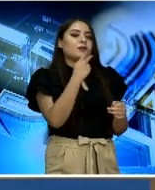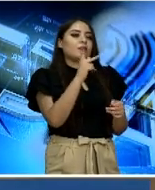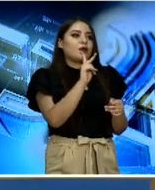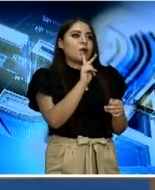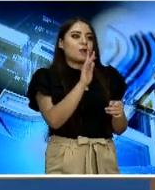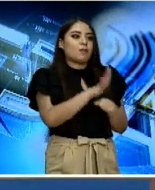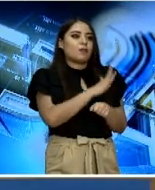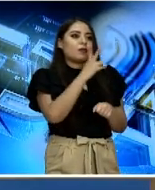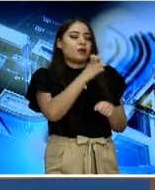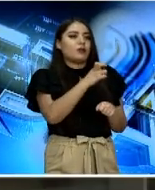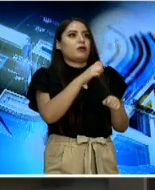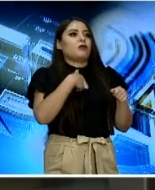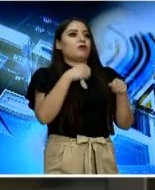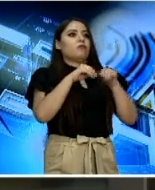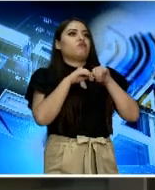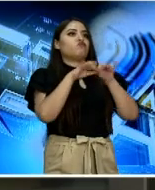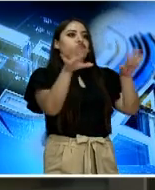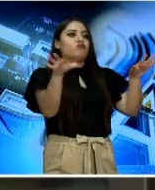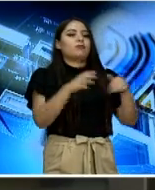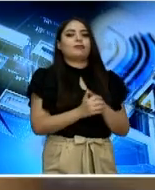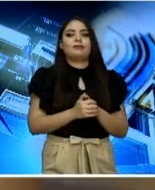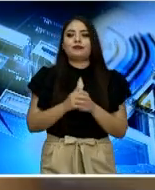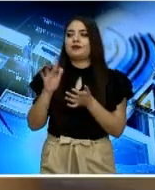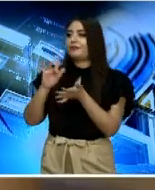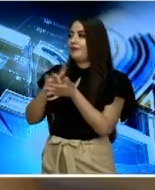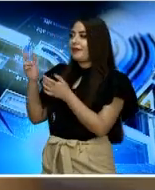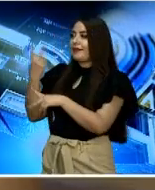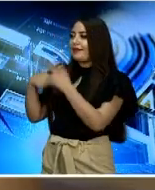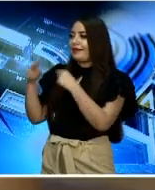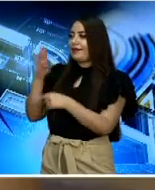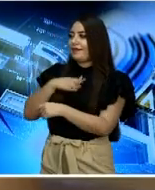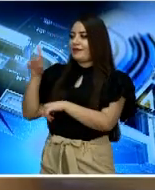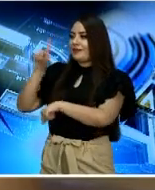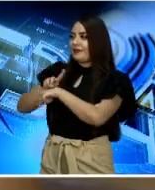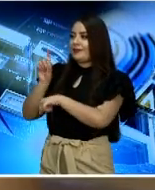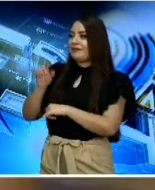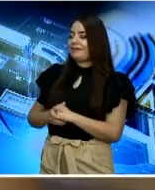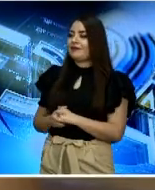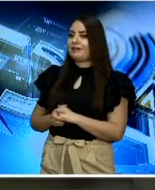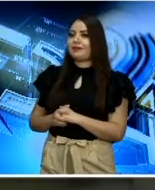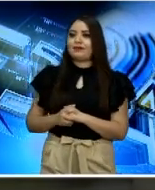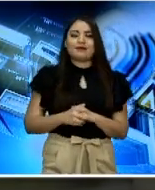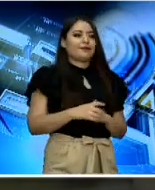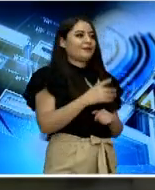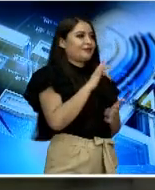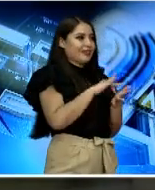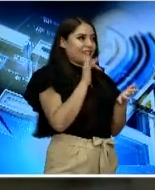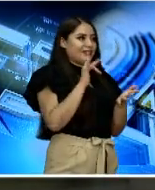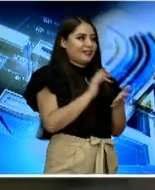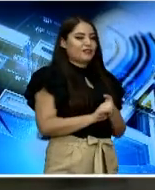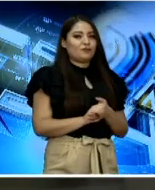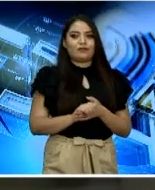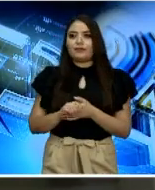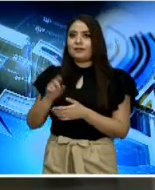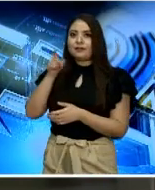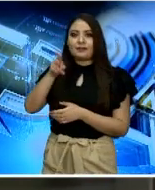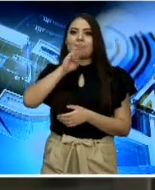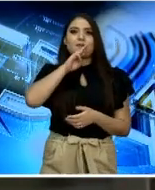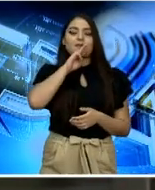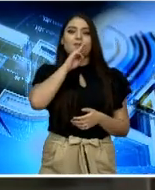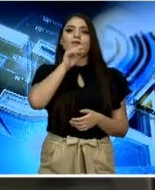pasar. Valeria, gracias por estar con nosotros. Buenos días. Gracias. Valeria Elizondo es madre de Romeo,